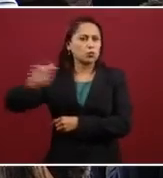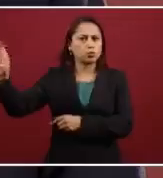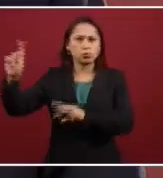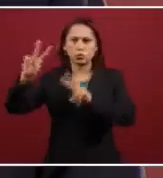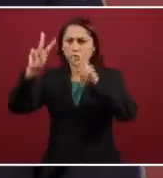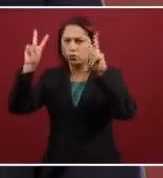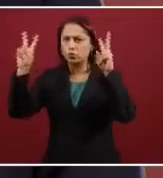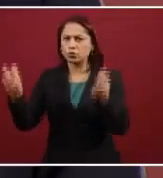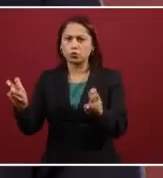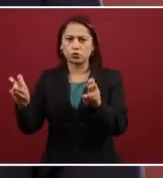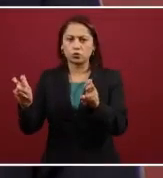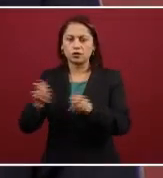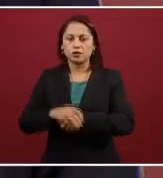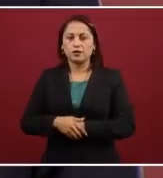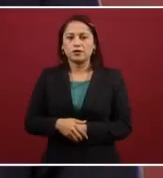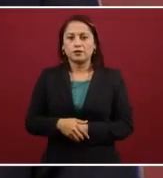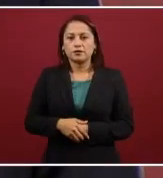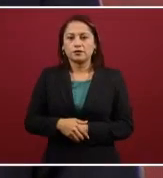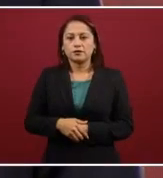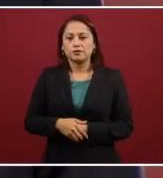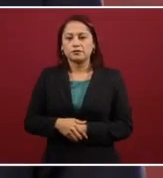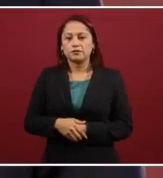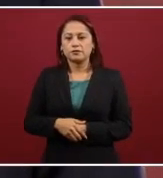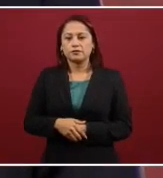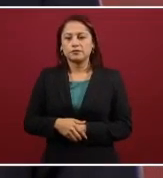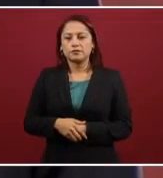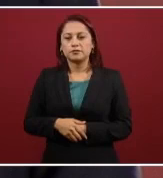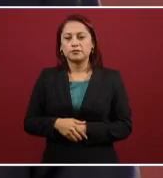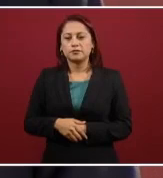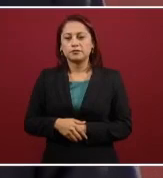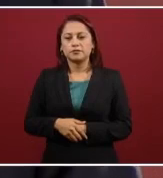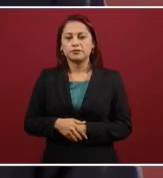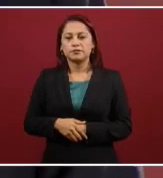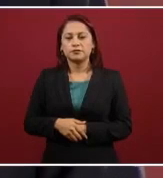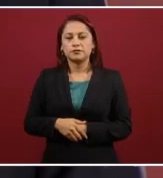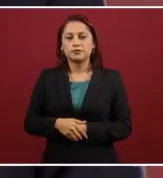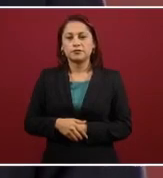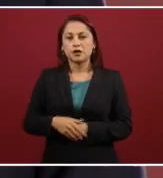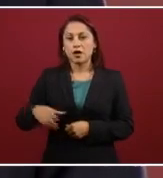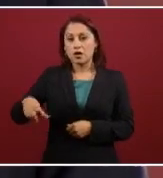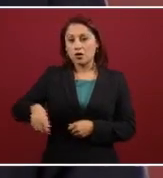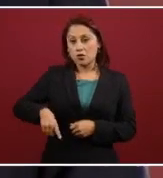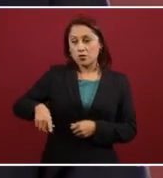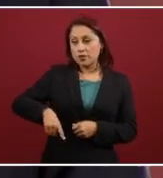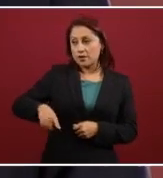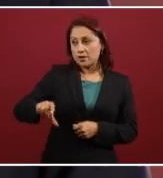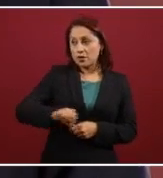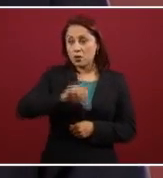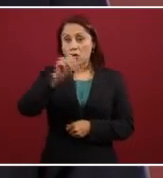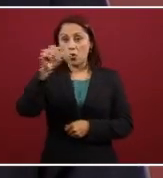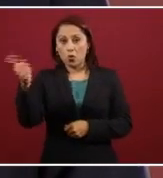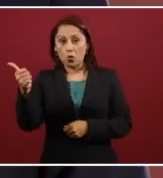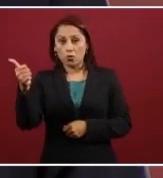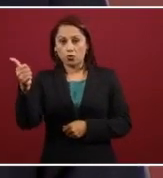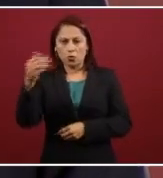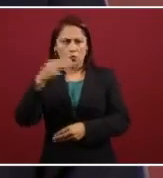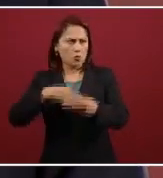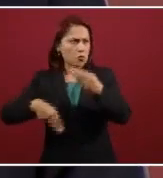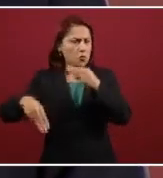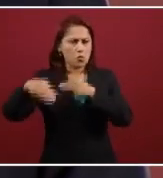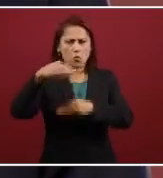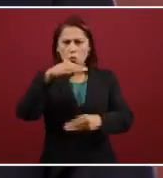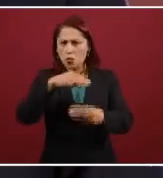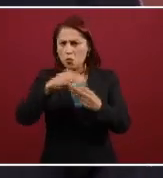No hay en otro gobierno del mundo,